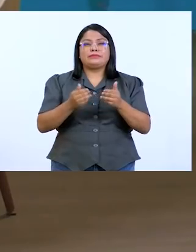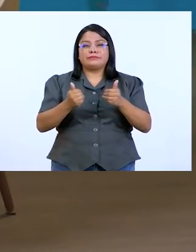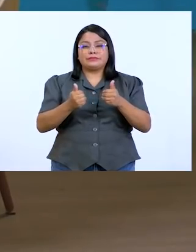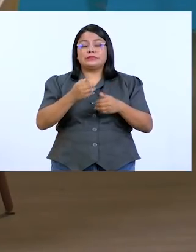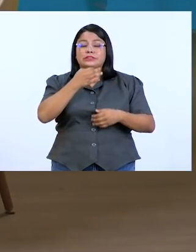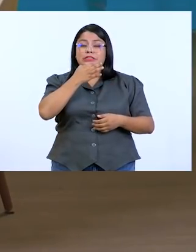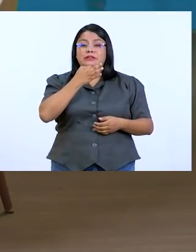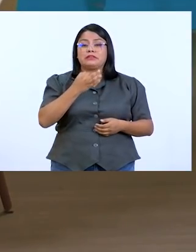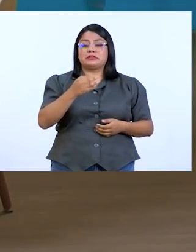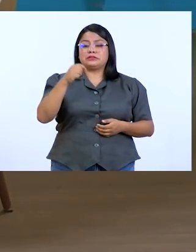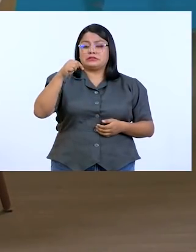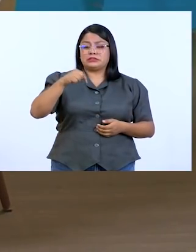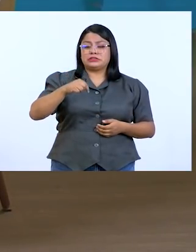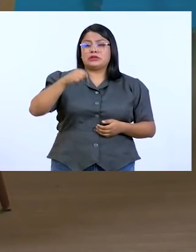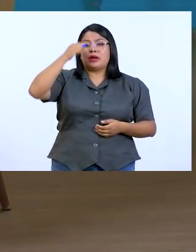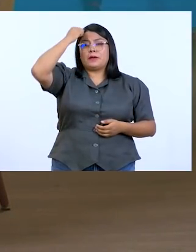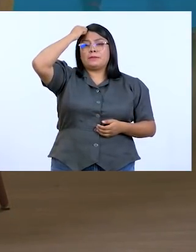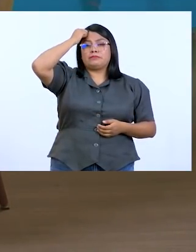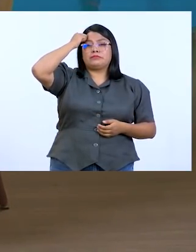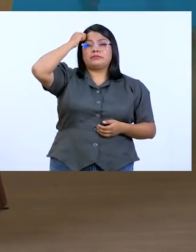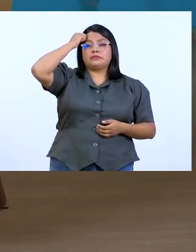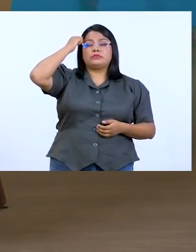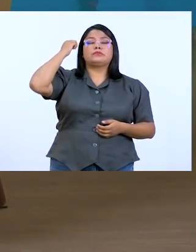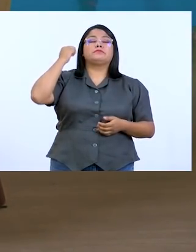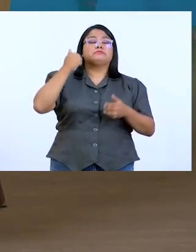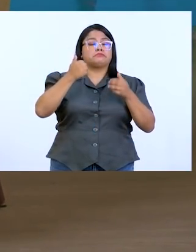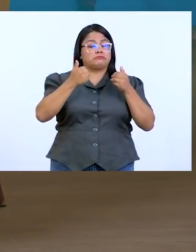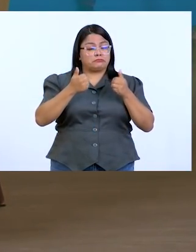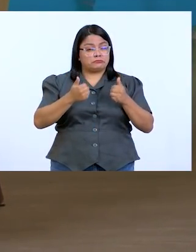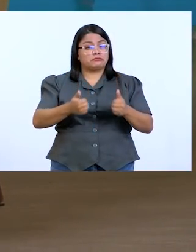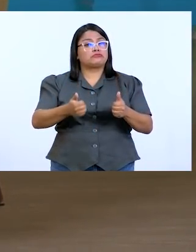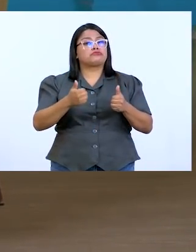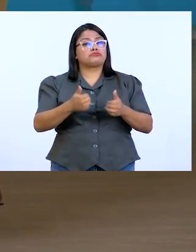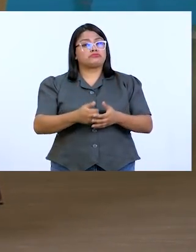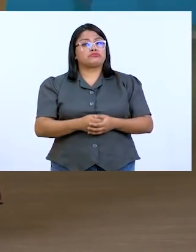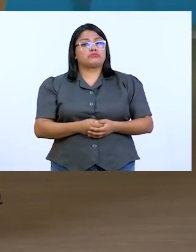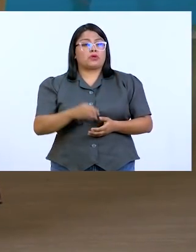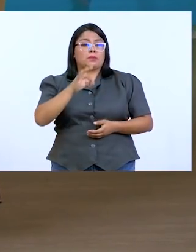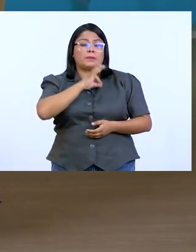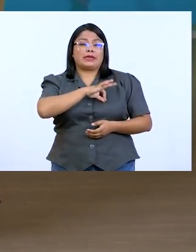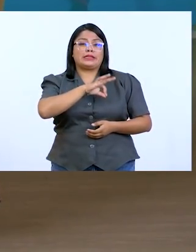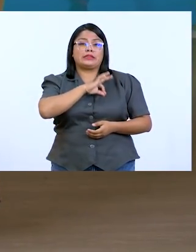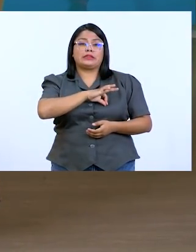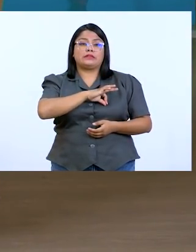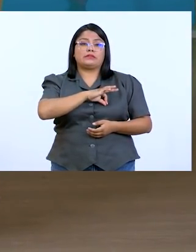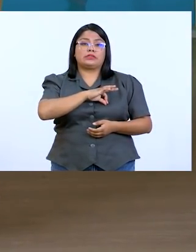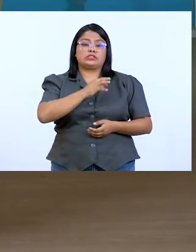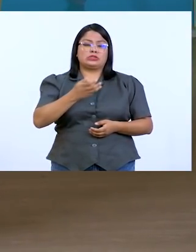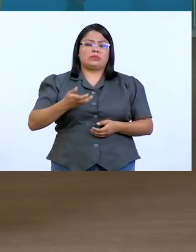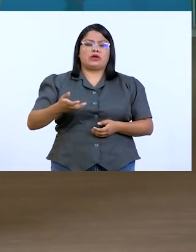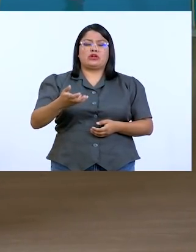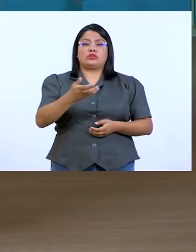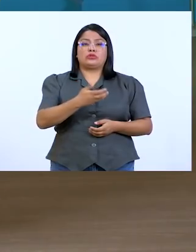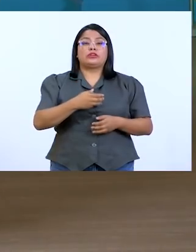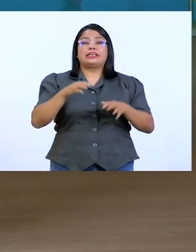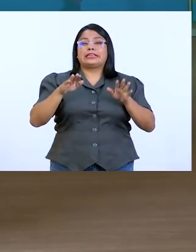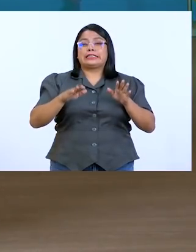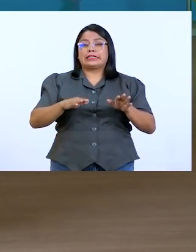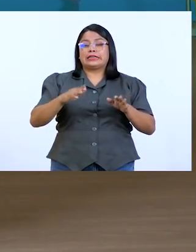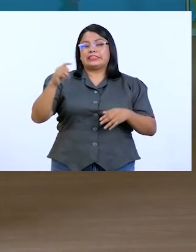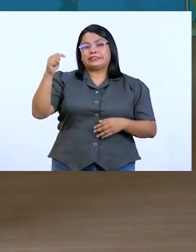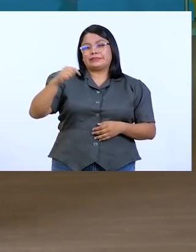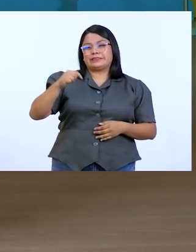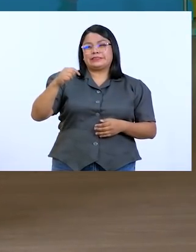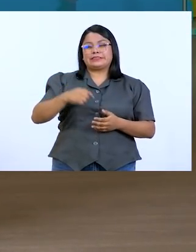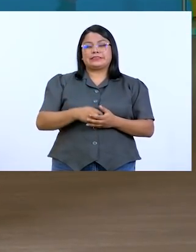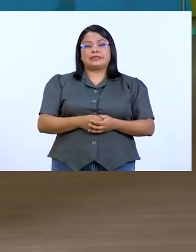Francisca, sin duda cada uno de tus aportes es de gran beneficio para todos y todas. Te